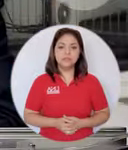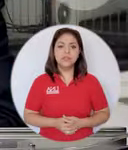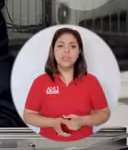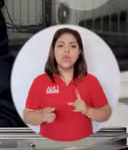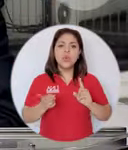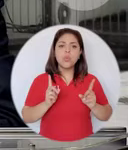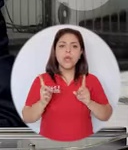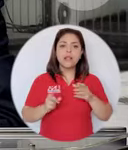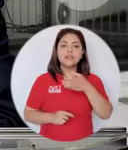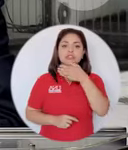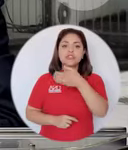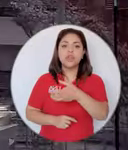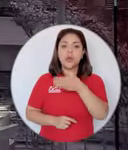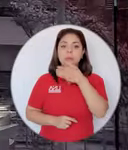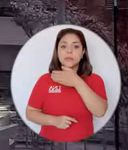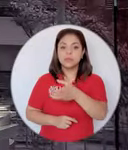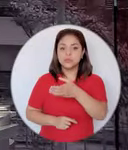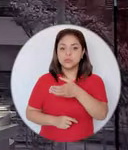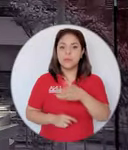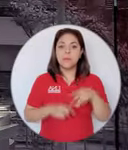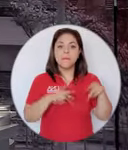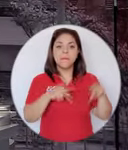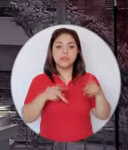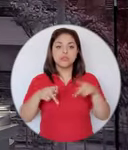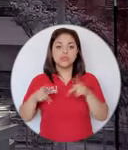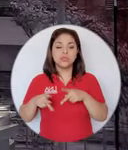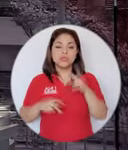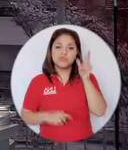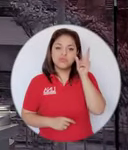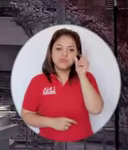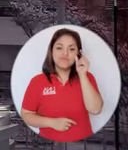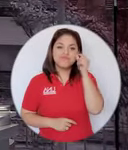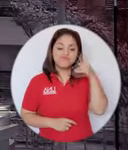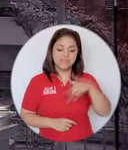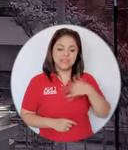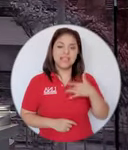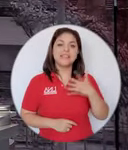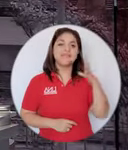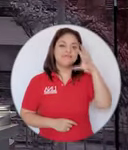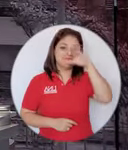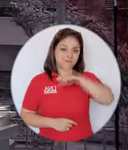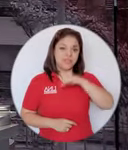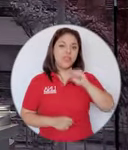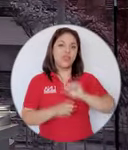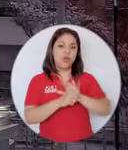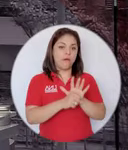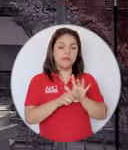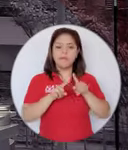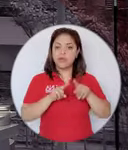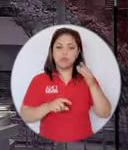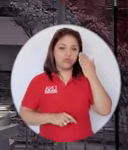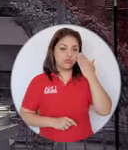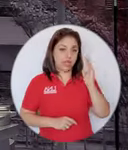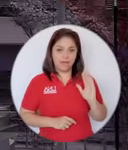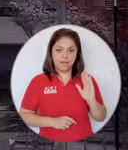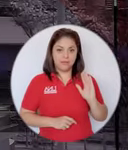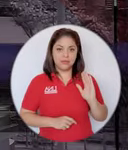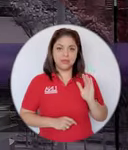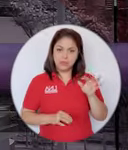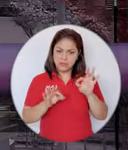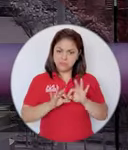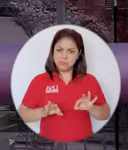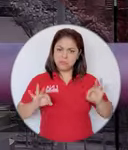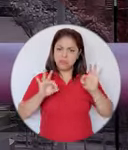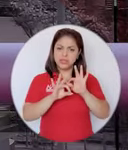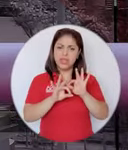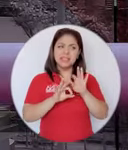grave. Ahora, ¿cuál sería la recomendación para las personas que sospechan que pudieron haber tenido COVID, pero no lo saben? O